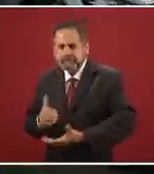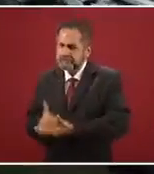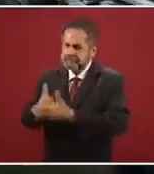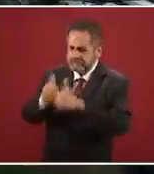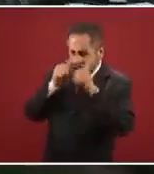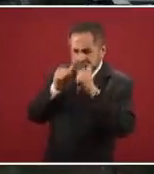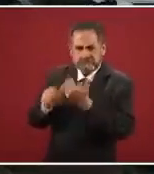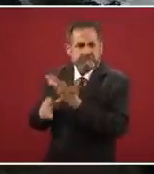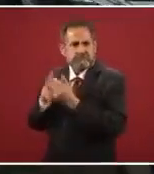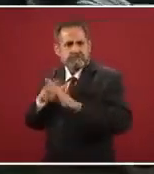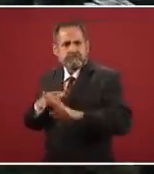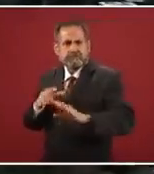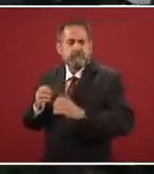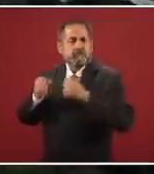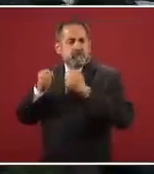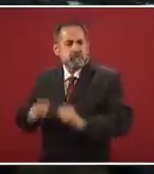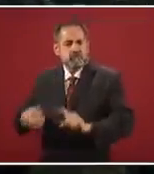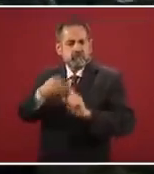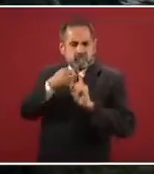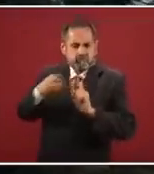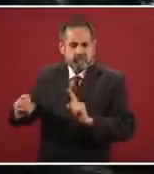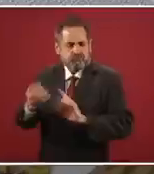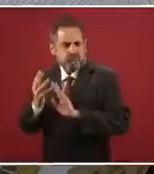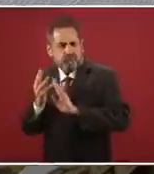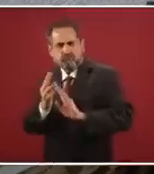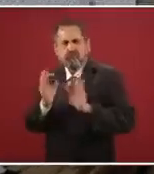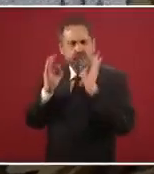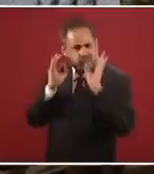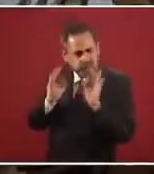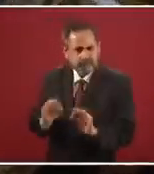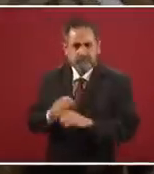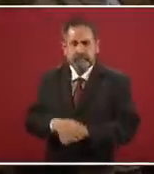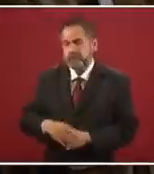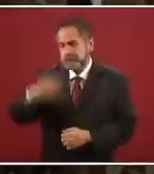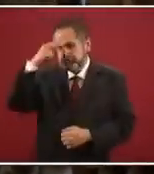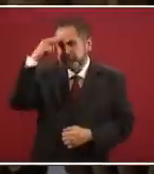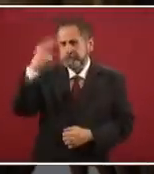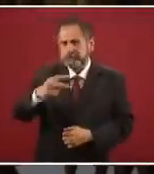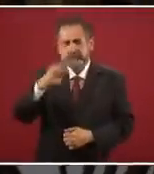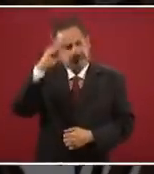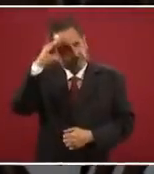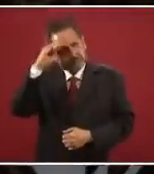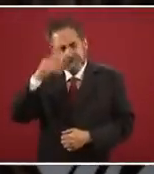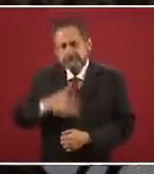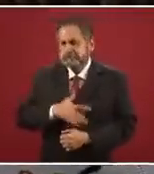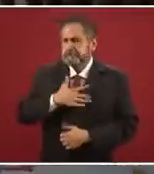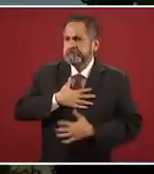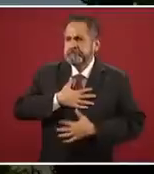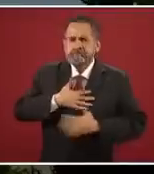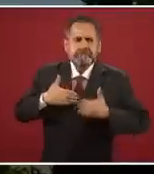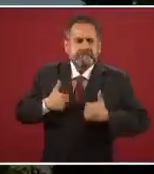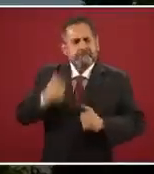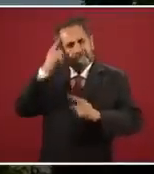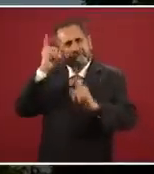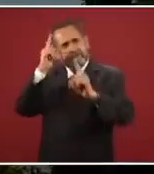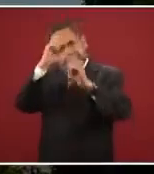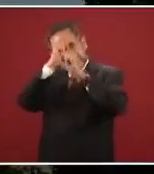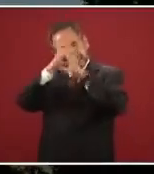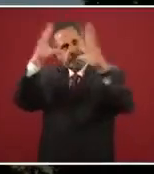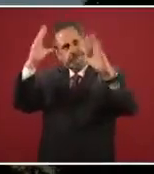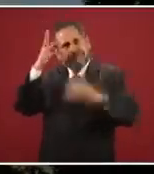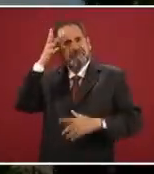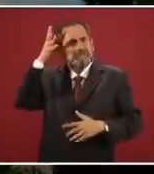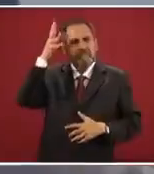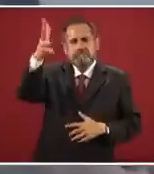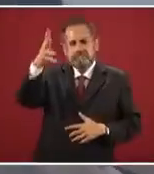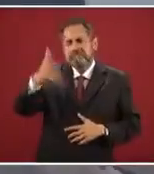migración ordenada, segura y regular. México tiene fe en las virtudes de la humanidad, tiene esperanza y cree que el mañana